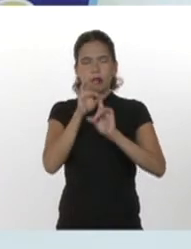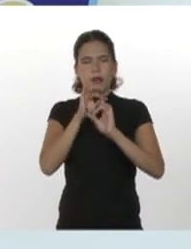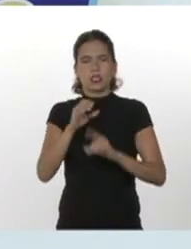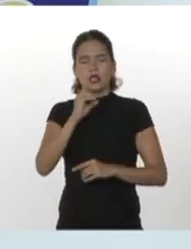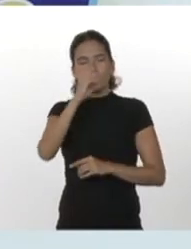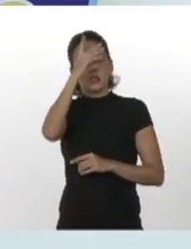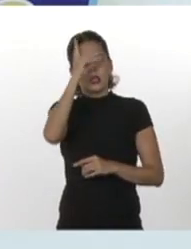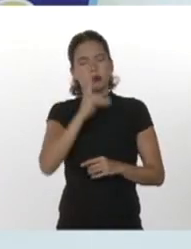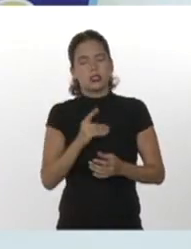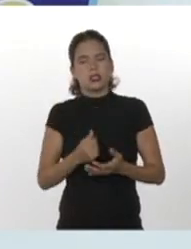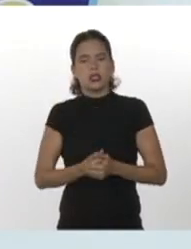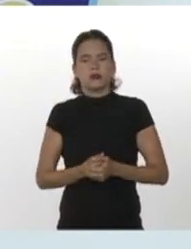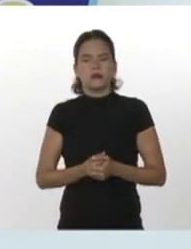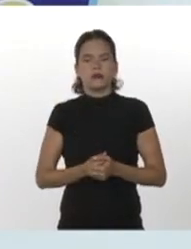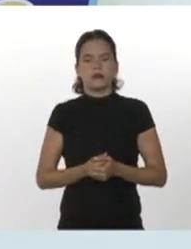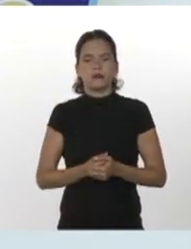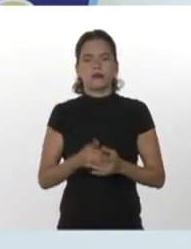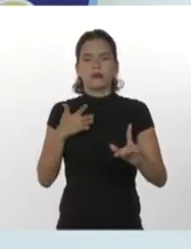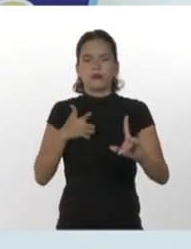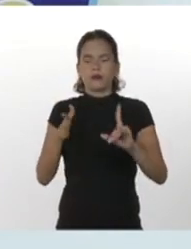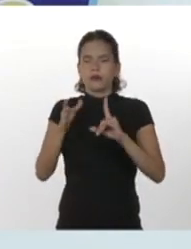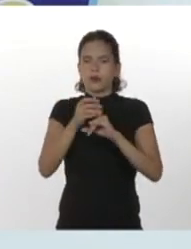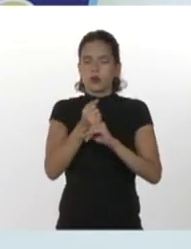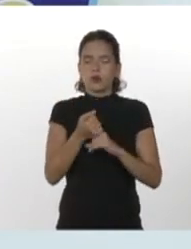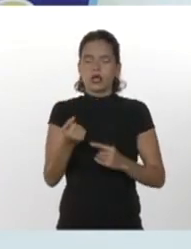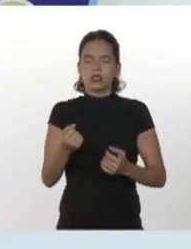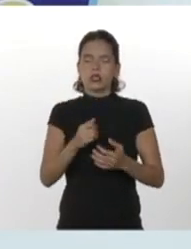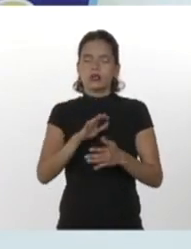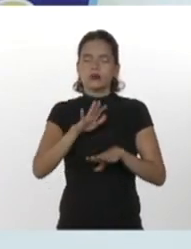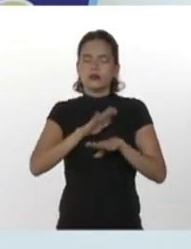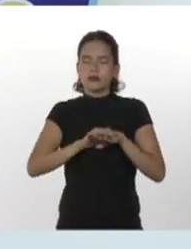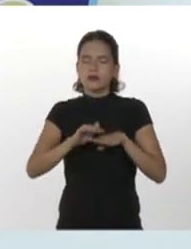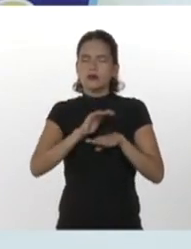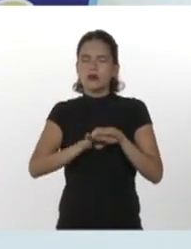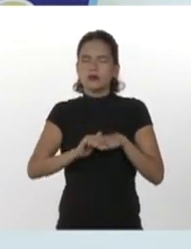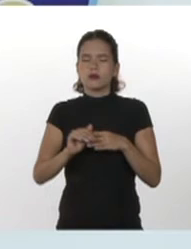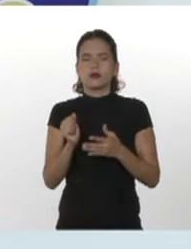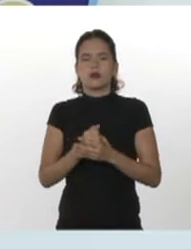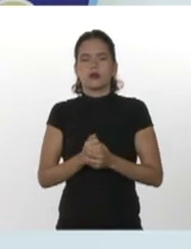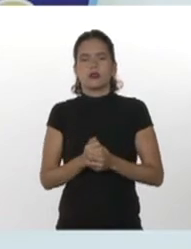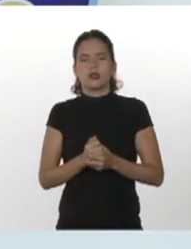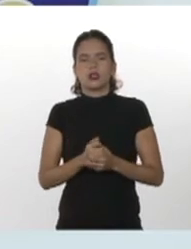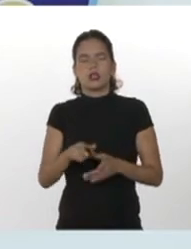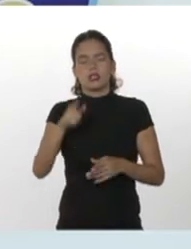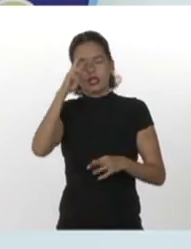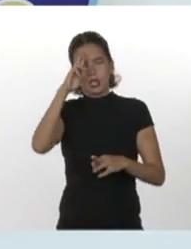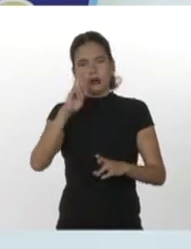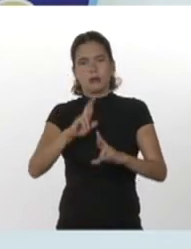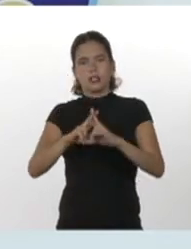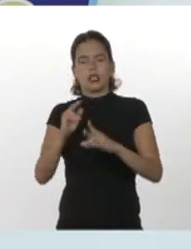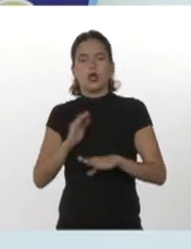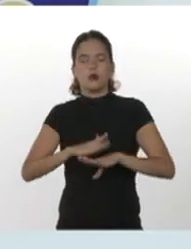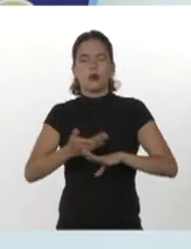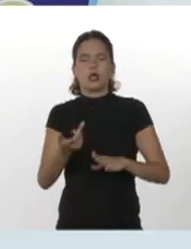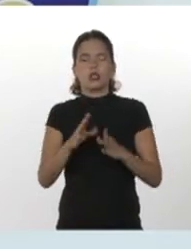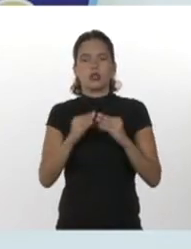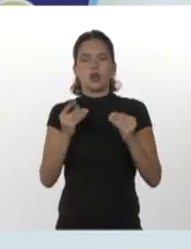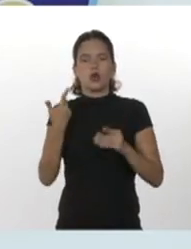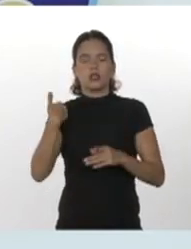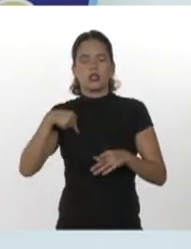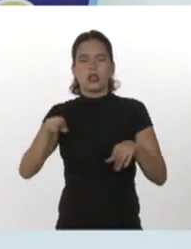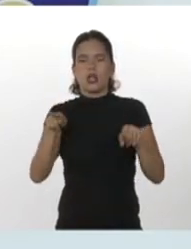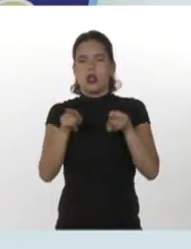especiales y o con discapacidad se encuentren en paz, se encuentren en tranquilidad, que sean respetados, porque todos tienen